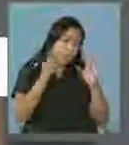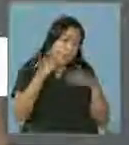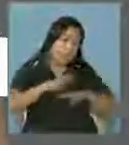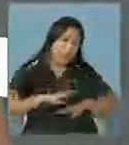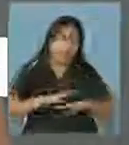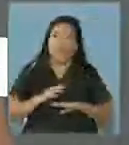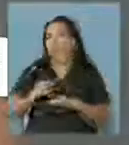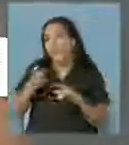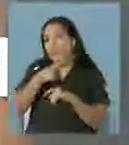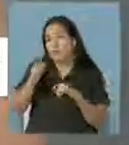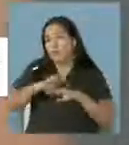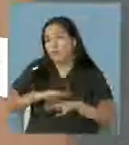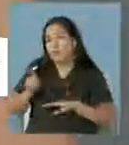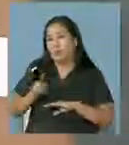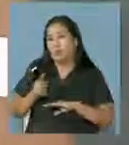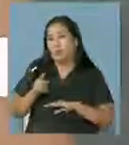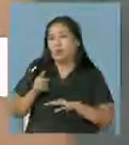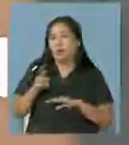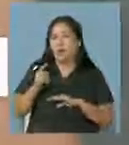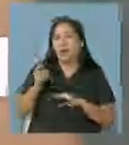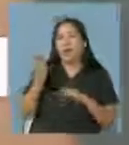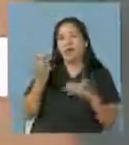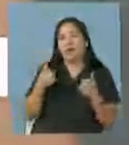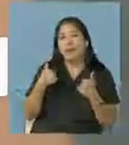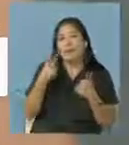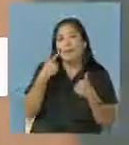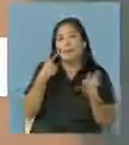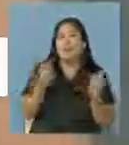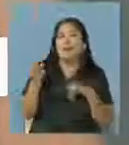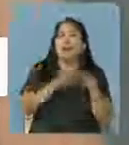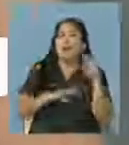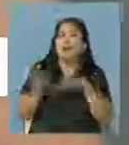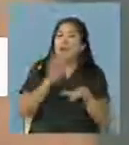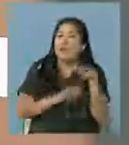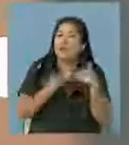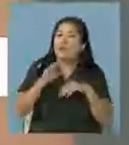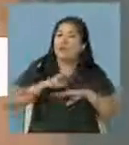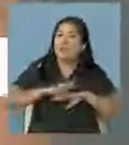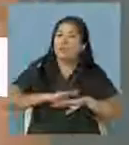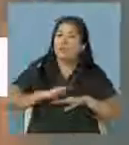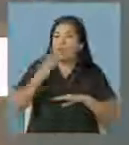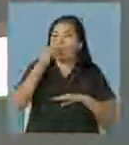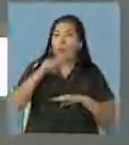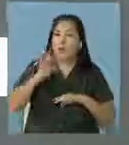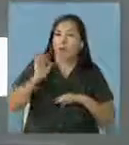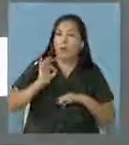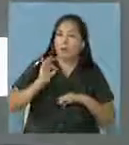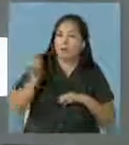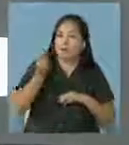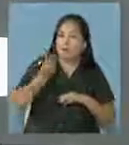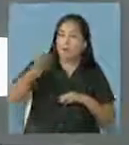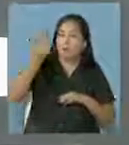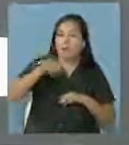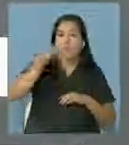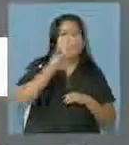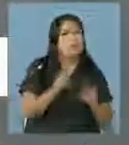tranquilo una semana tranquila recién nos decían están preparando pollito antes de viajar digo están todos más relajados no después de la Victoria del fin de semana sí sí creo que